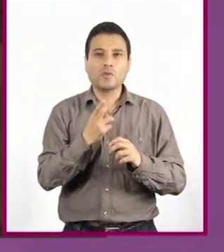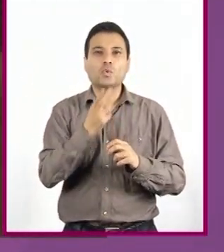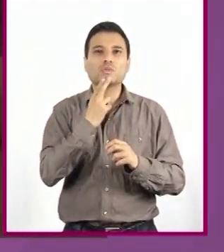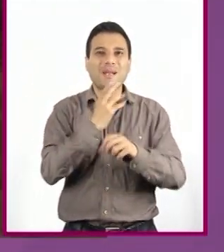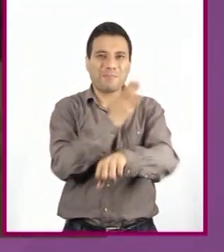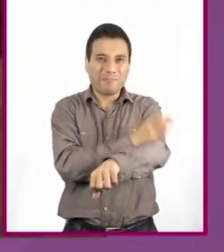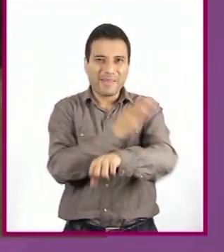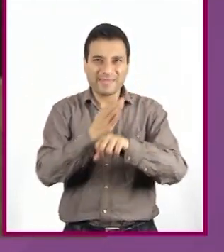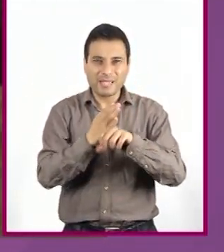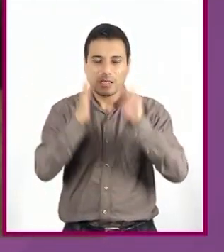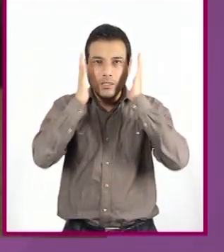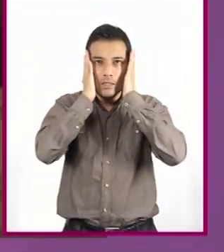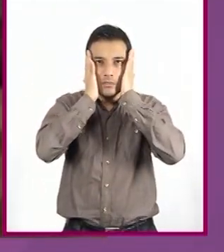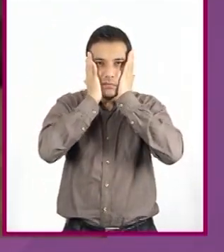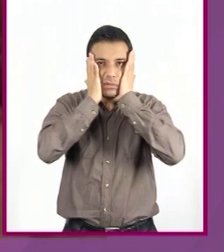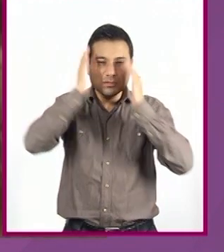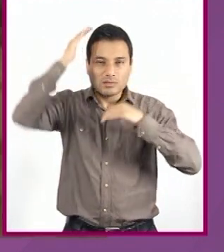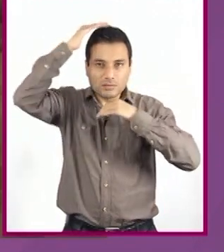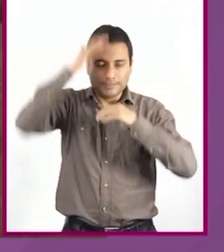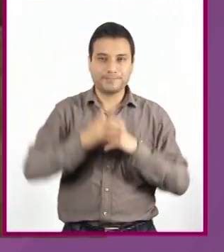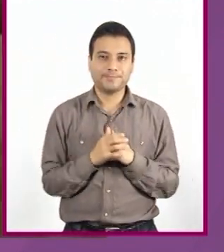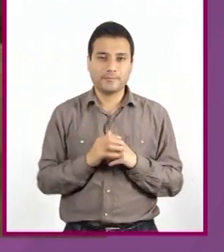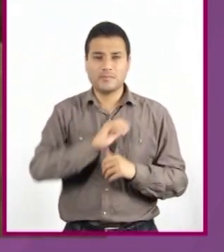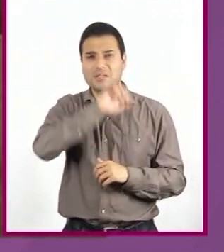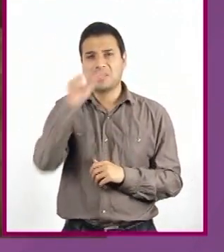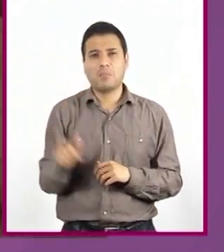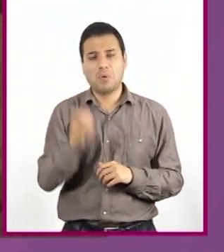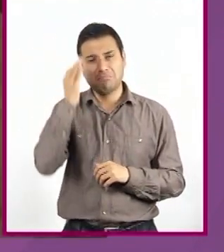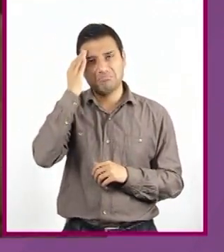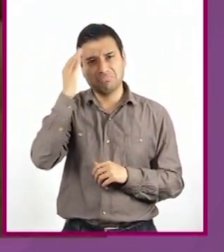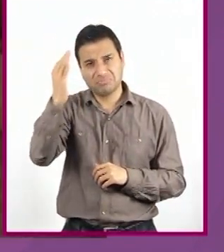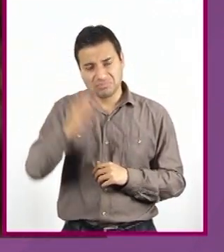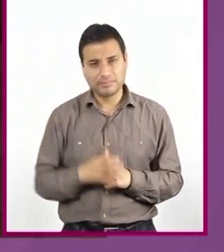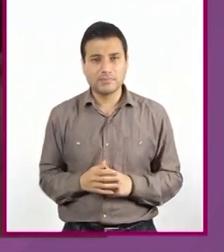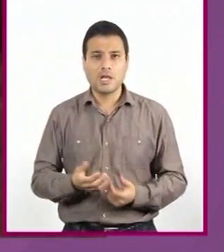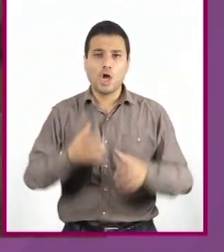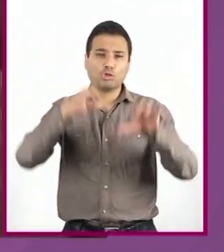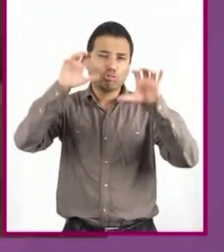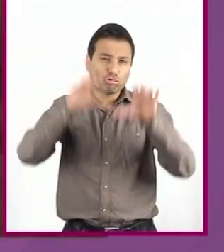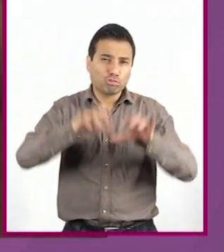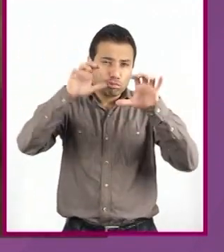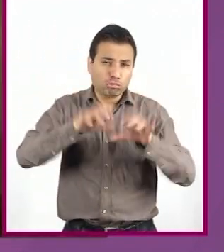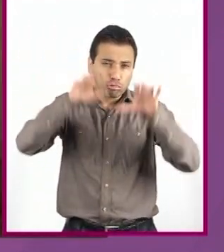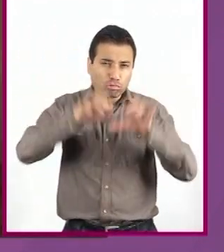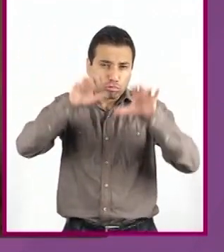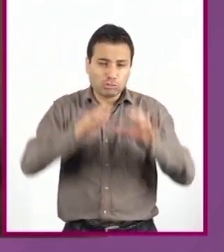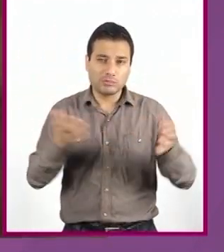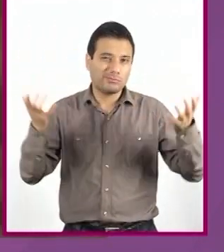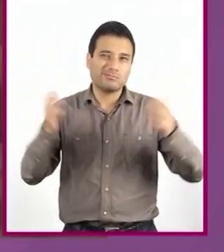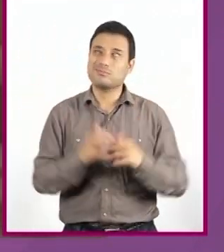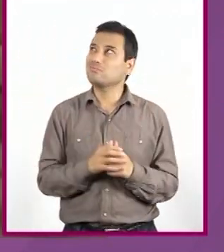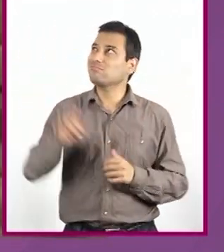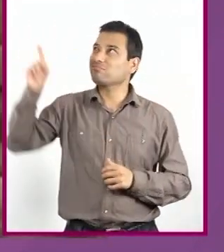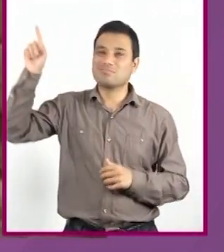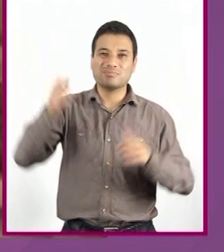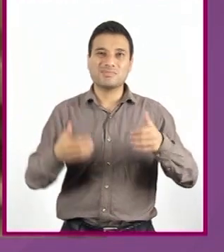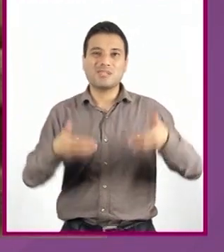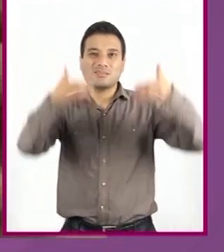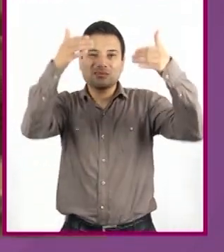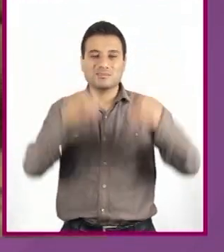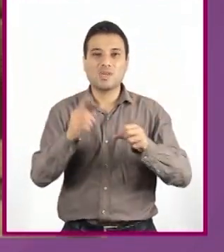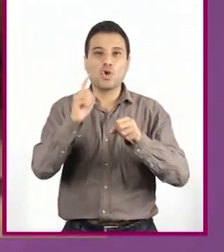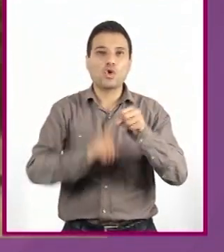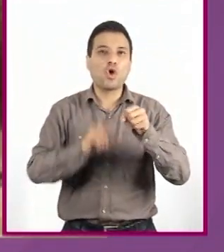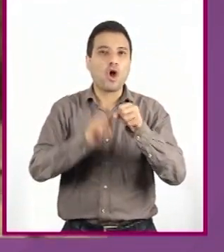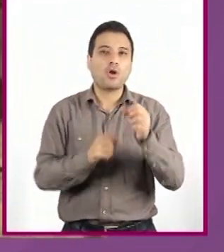Desgraciadamente, por el paso del tiempo, el viento y la lluvia, ya no es posible apreciar la pintura mural que coloreaba las fachadas de los